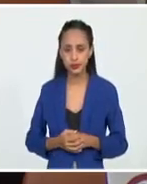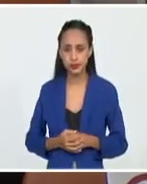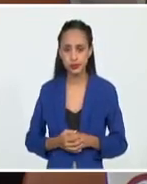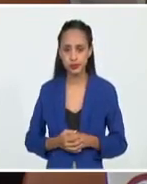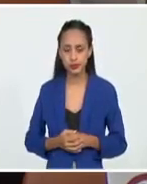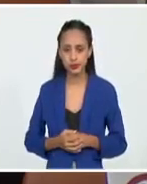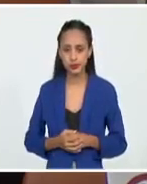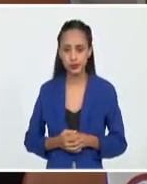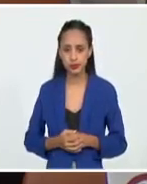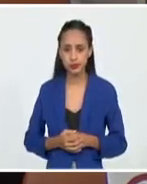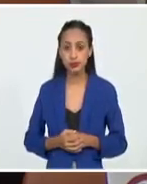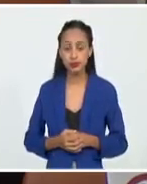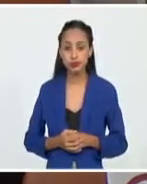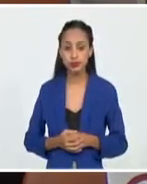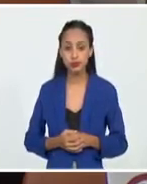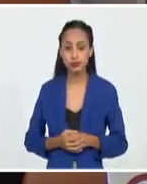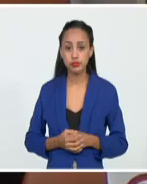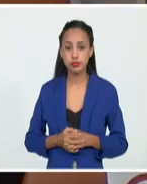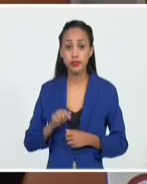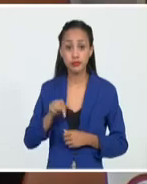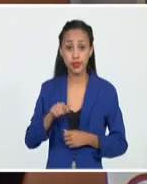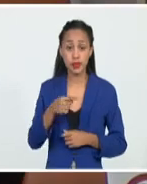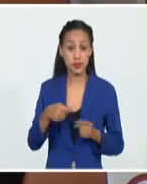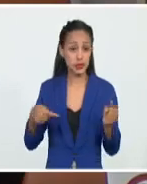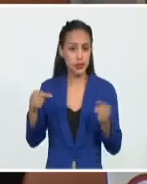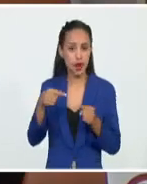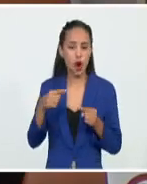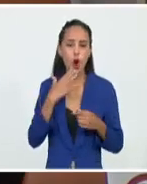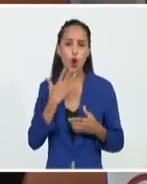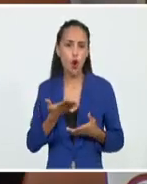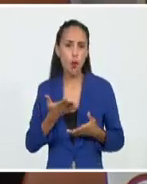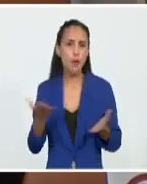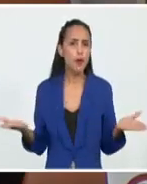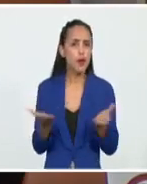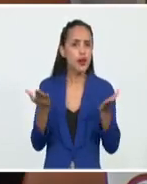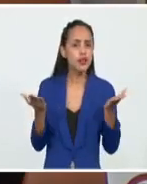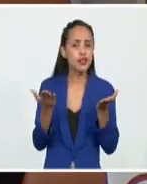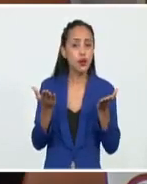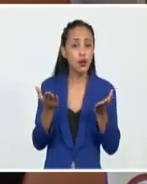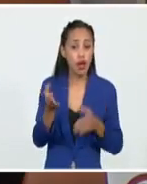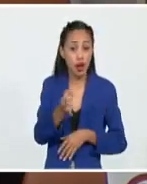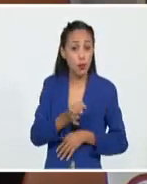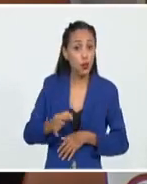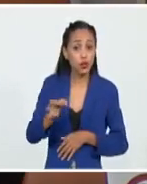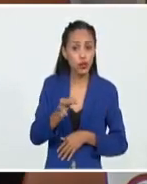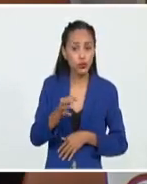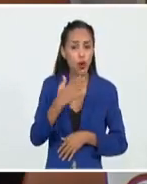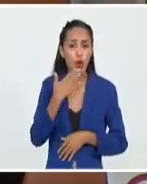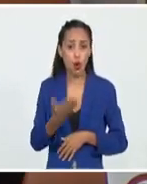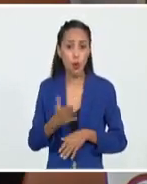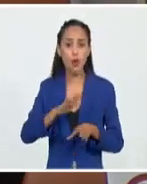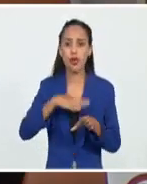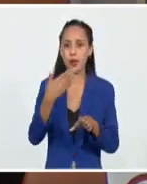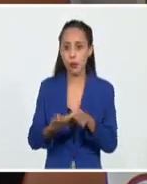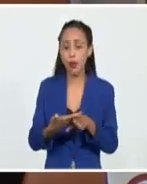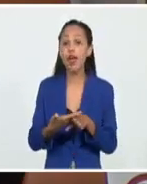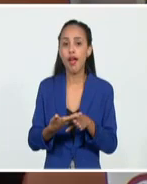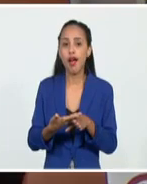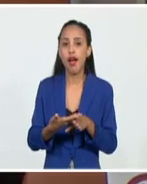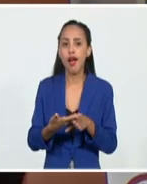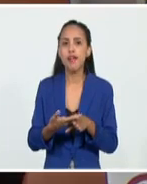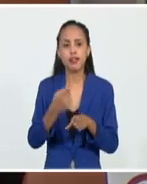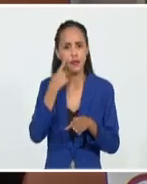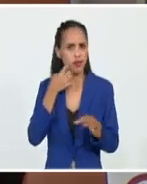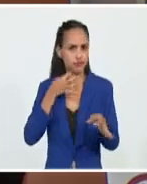de las estrategias de desarrollo municipal y procediendo inmediatamente a su implementación. Nosotros decimos, General de Ejército,